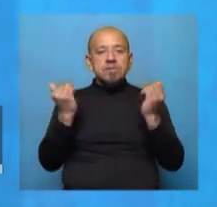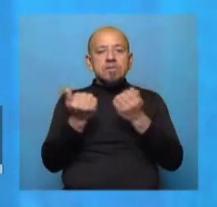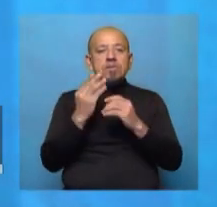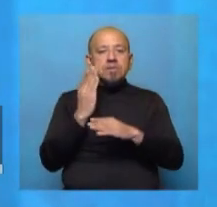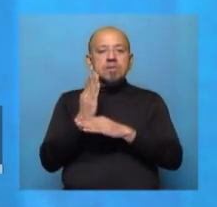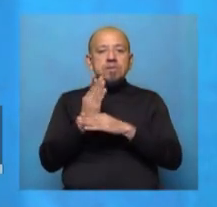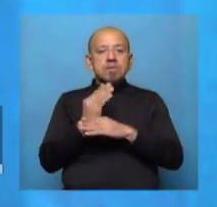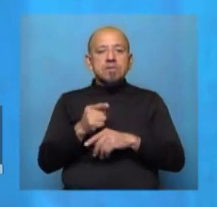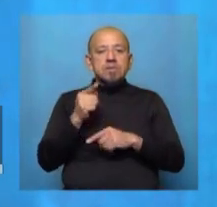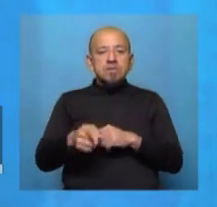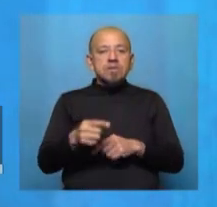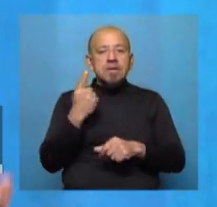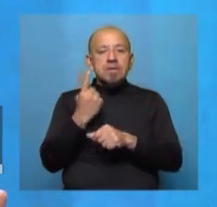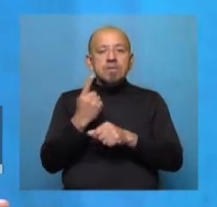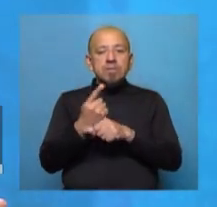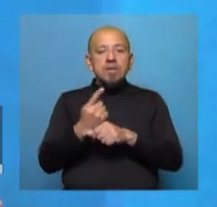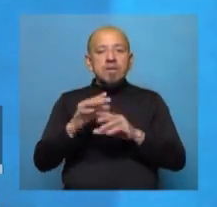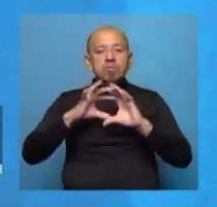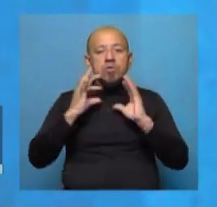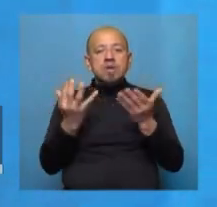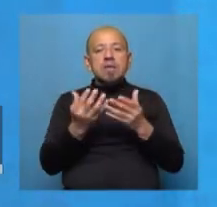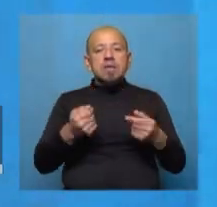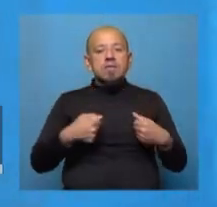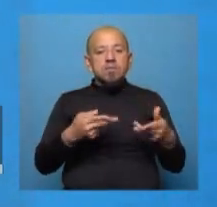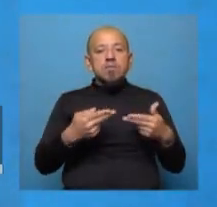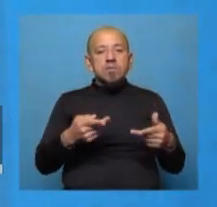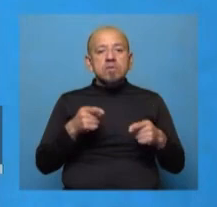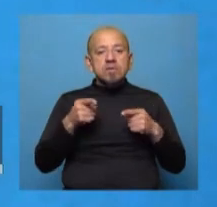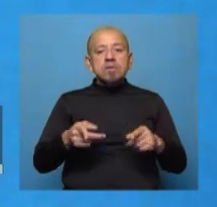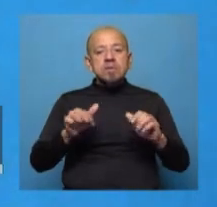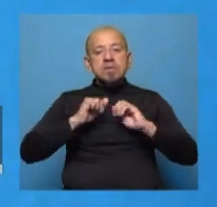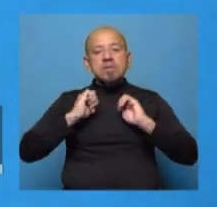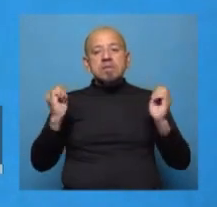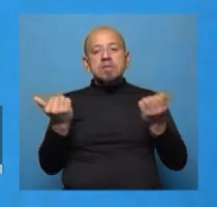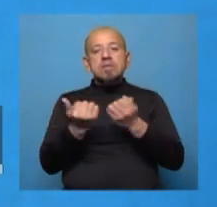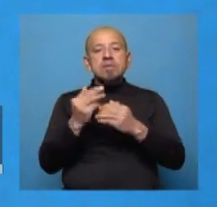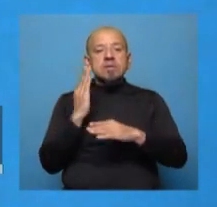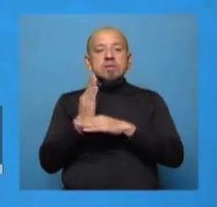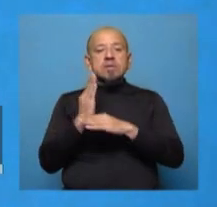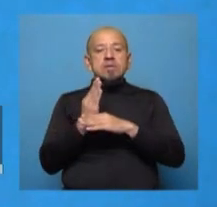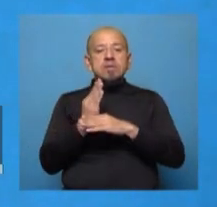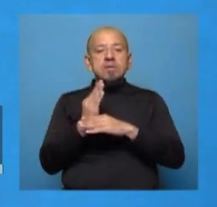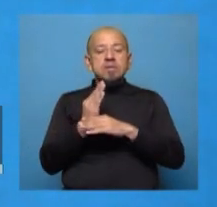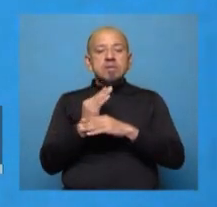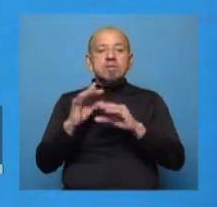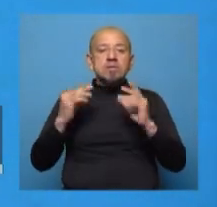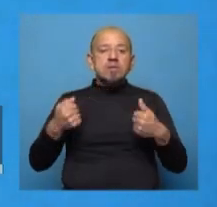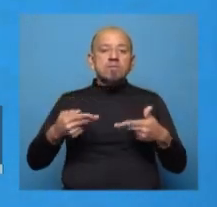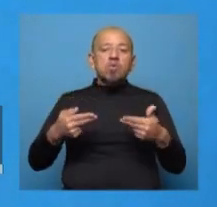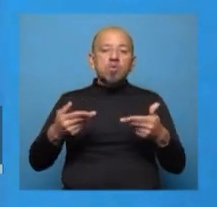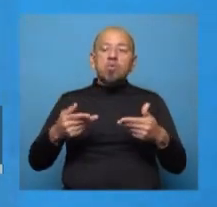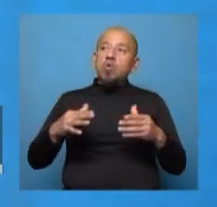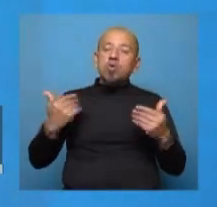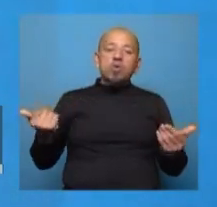le dice aquí se disputó el primer mundial este estadio es monumento del fútbol mundial el único